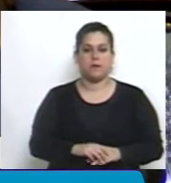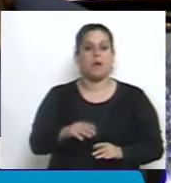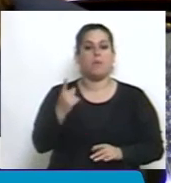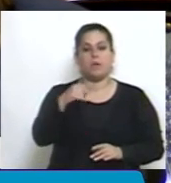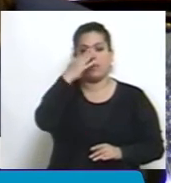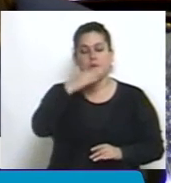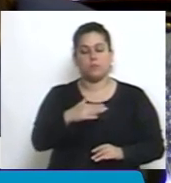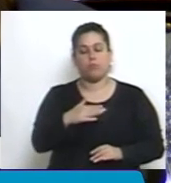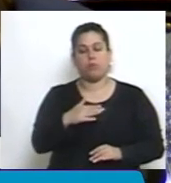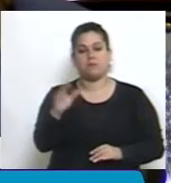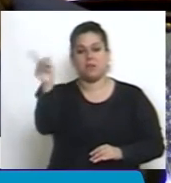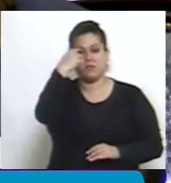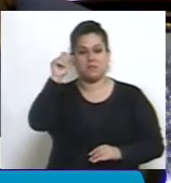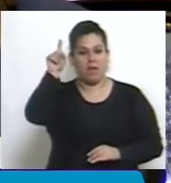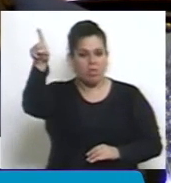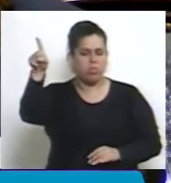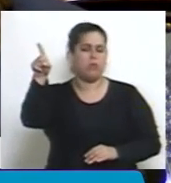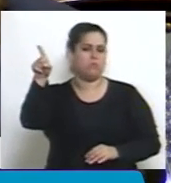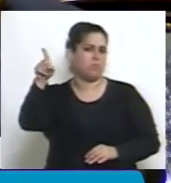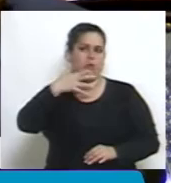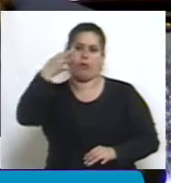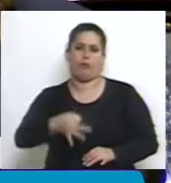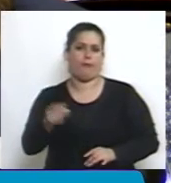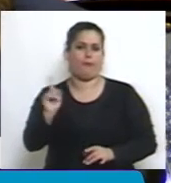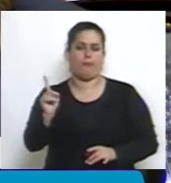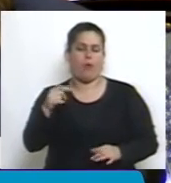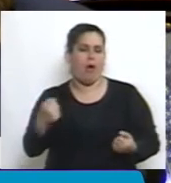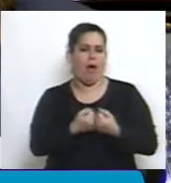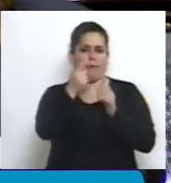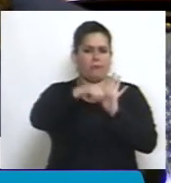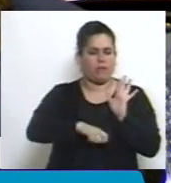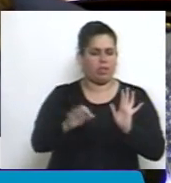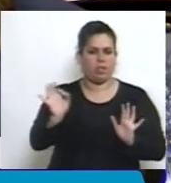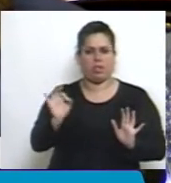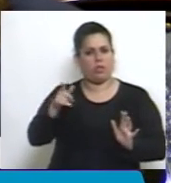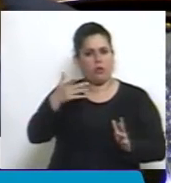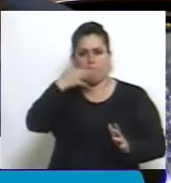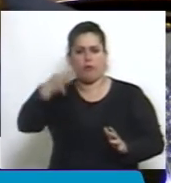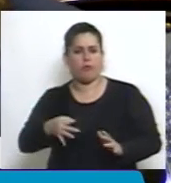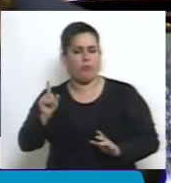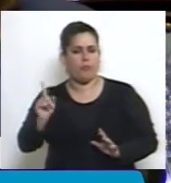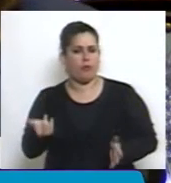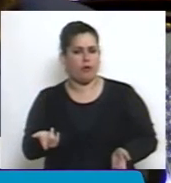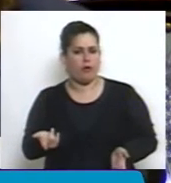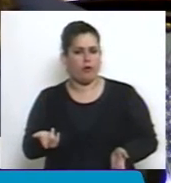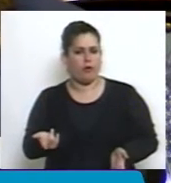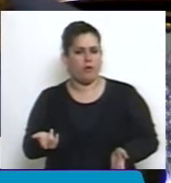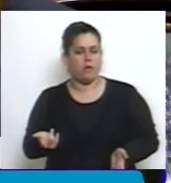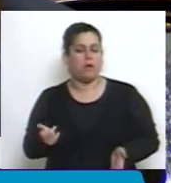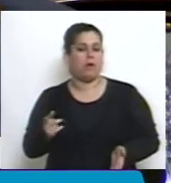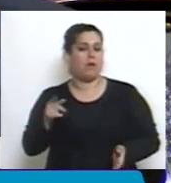la Nación ha incumplido totalmente con el acuerdo de financiamiento a la caja. Y ante